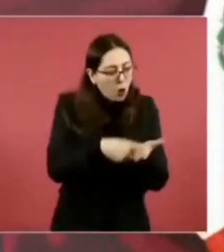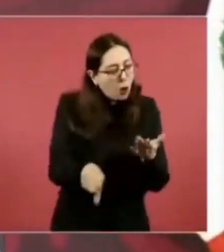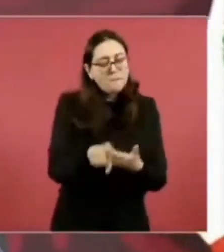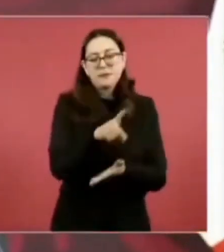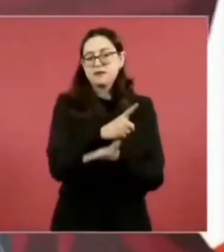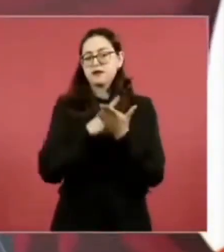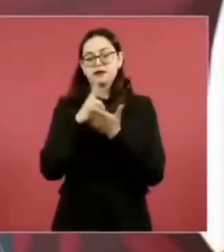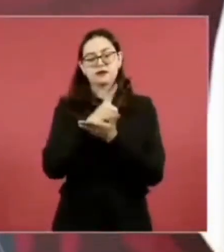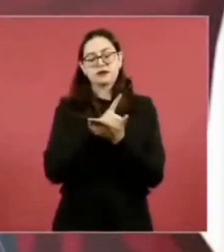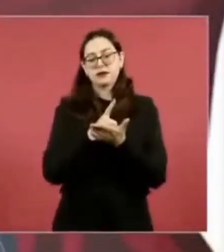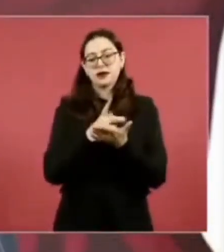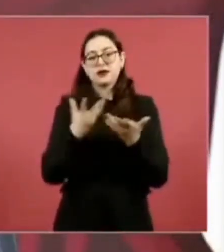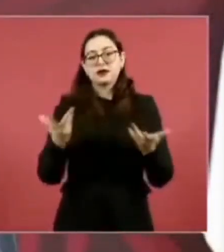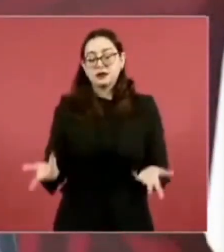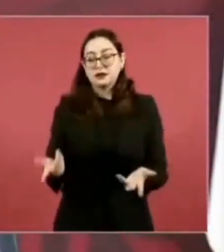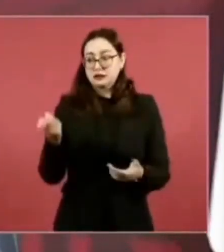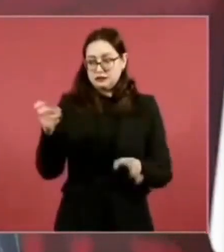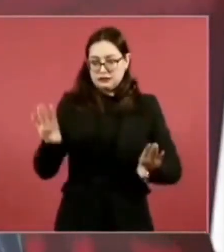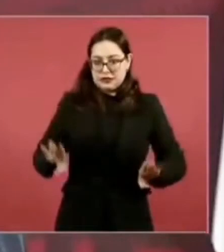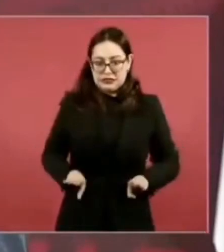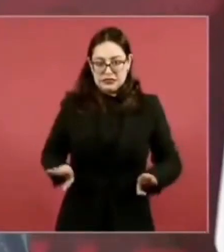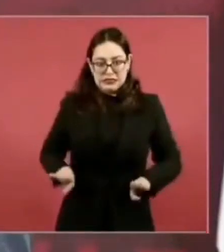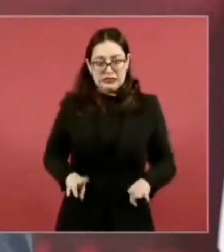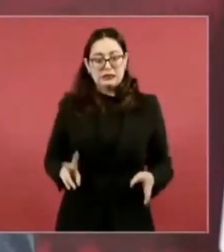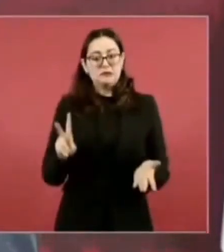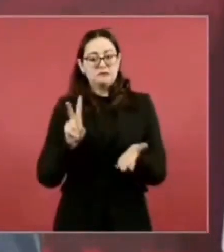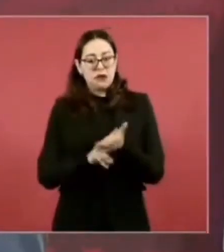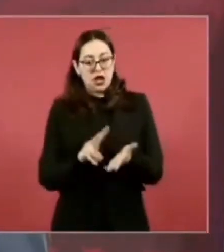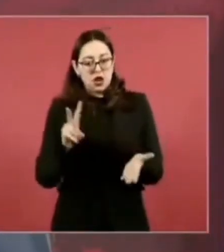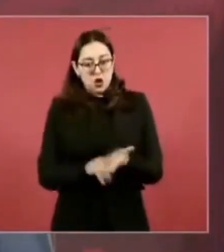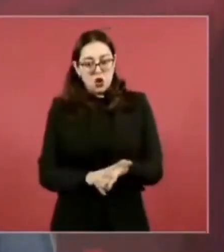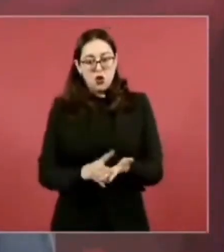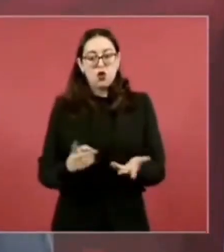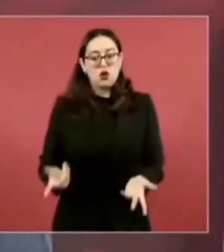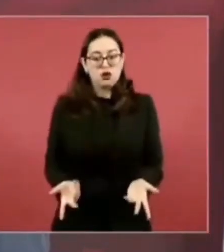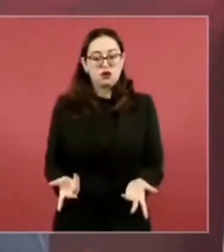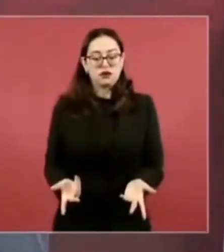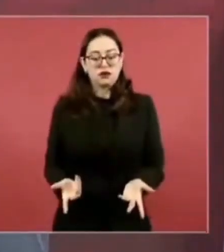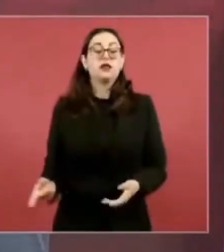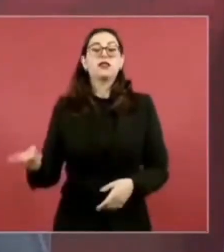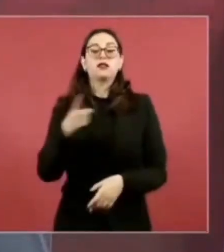Y tiene que ver con reconocer de que